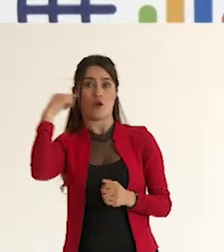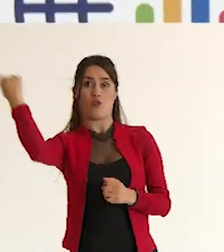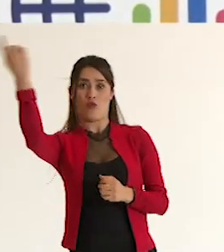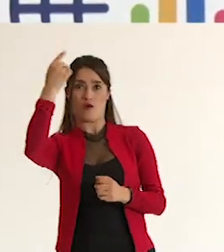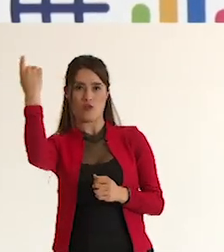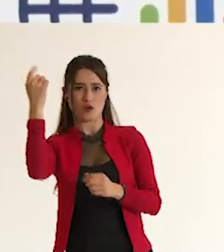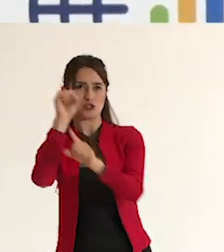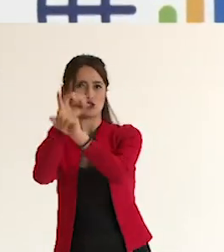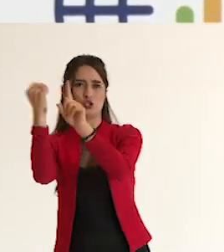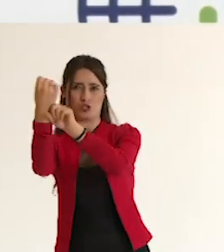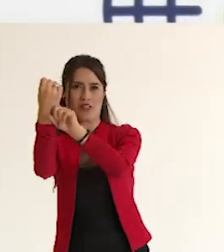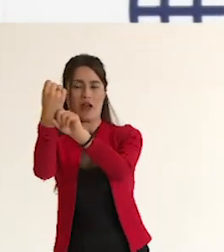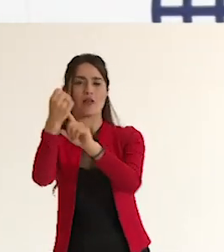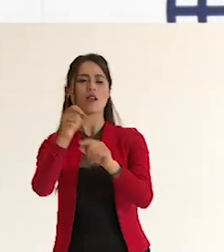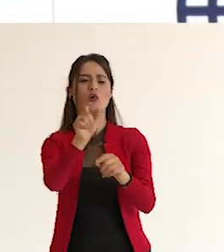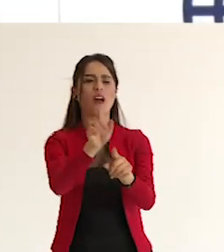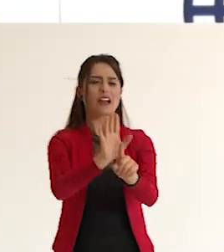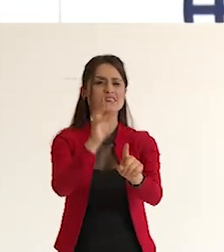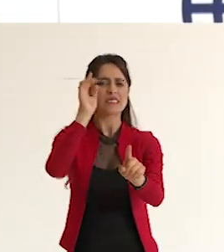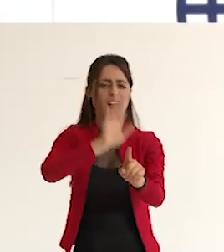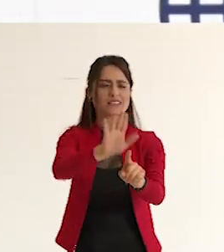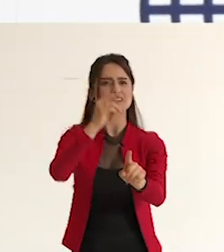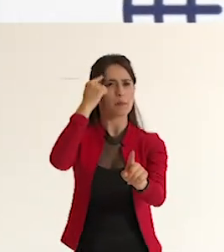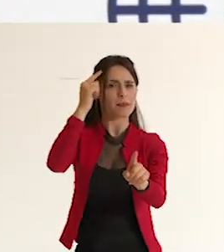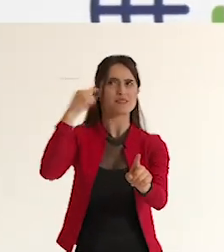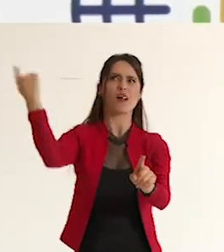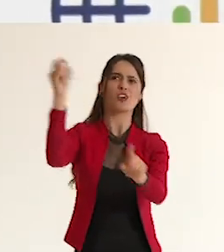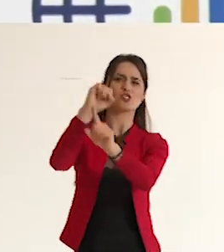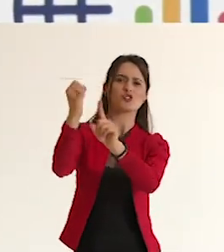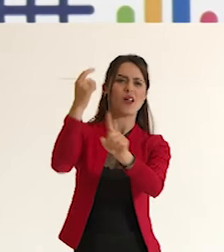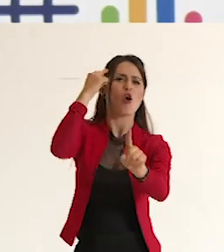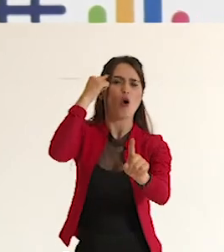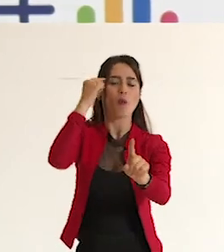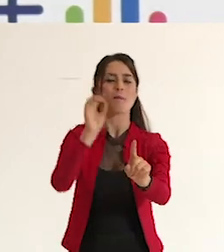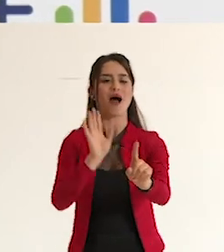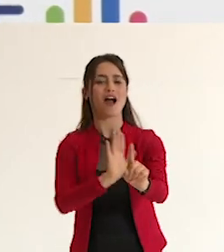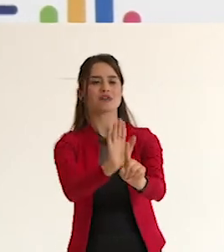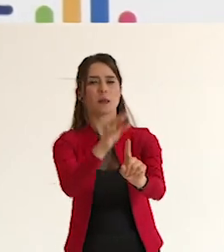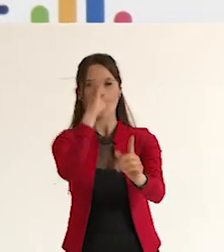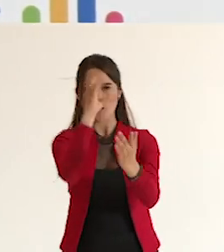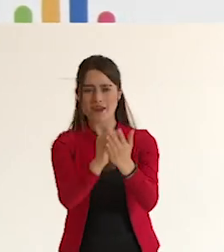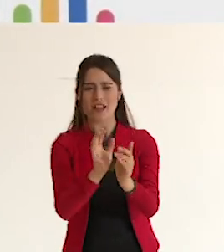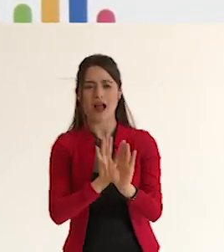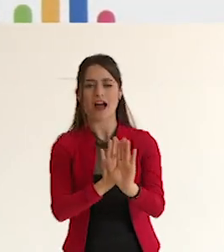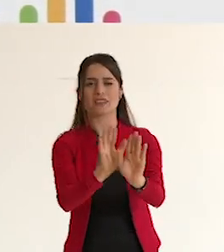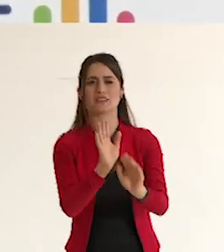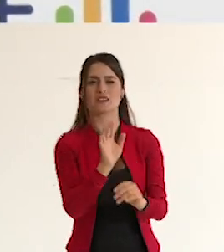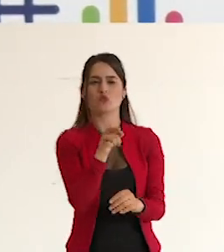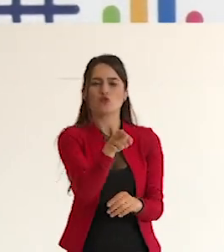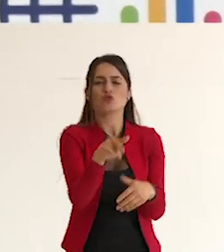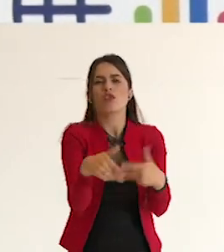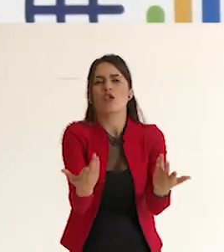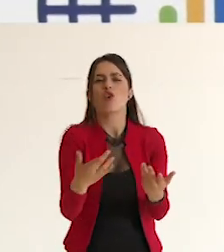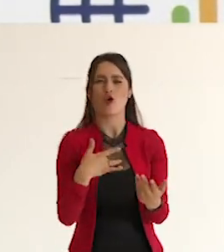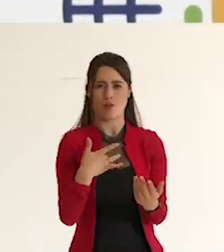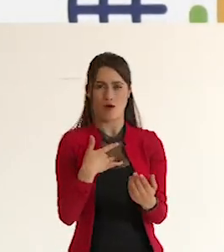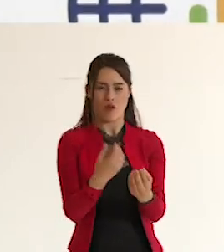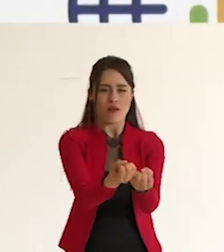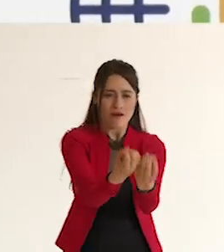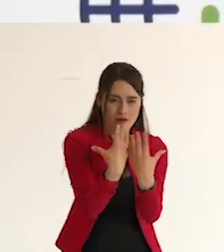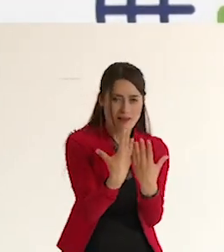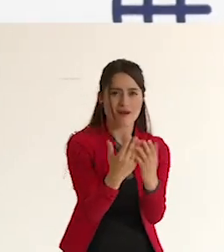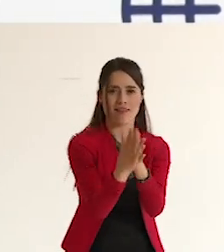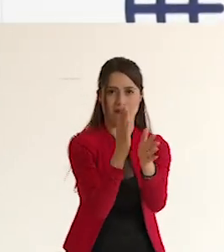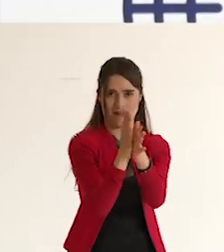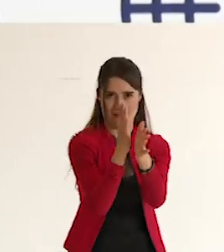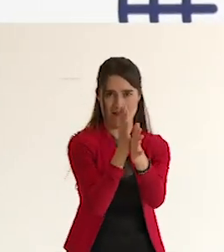otros y como me valoro a mí mismo en nuestra sociedad suele haber una distancia muy grande entre esas dos cosas y tendemos a pensar que eso es natural